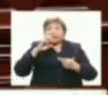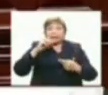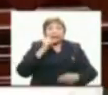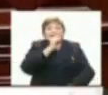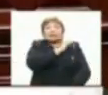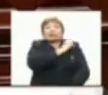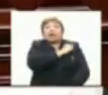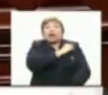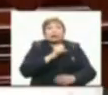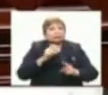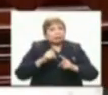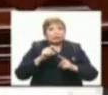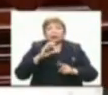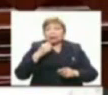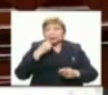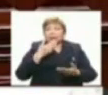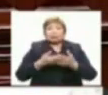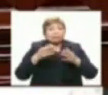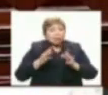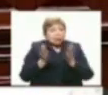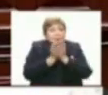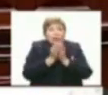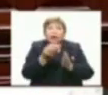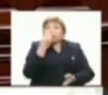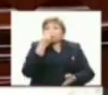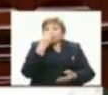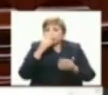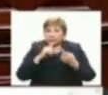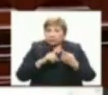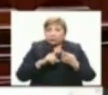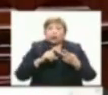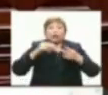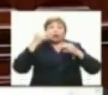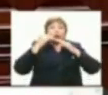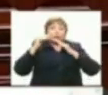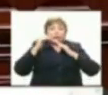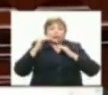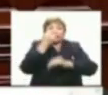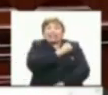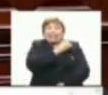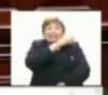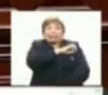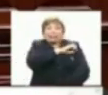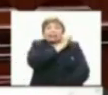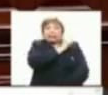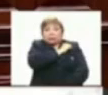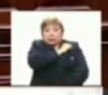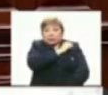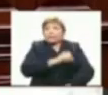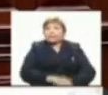secundaria técnica. En la escuela garantizaremos la alimentación en los niveles inicial, primaria y